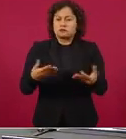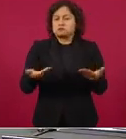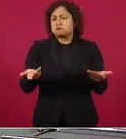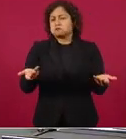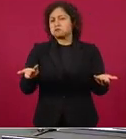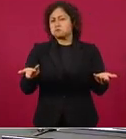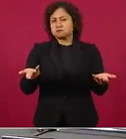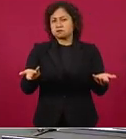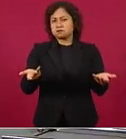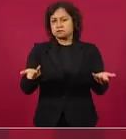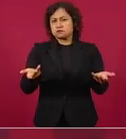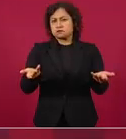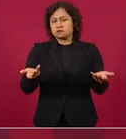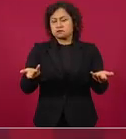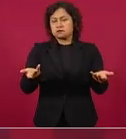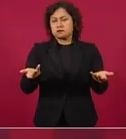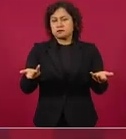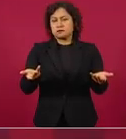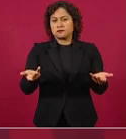el